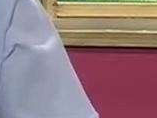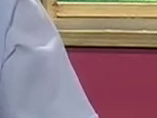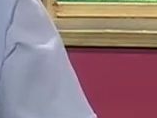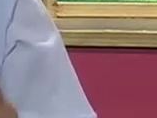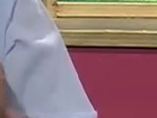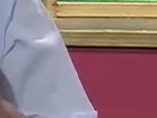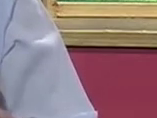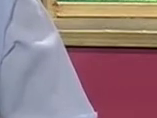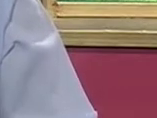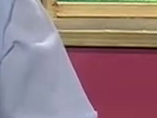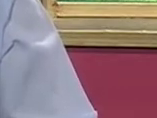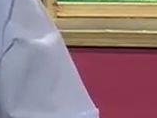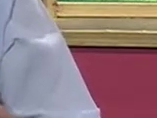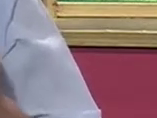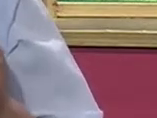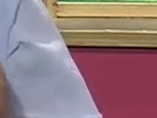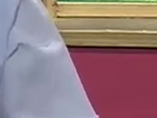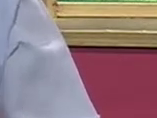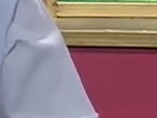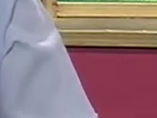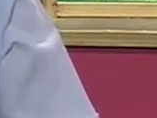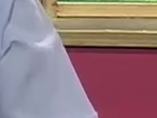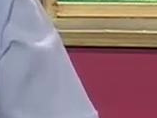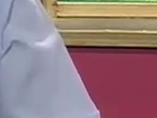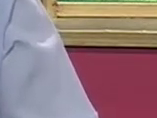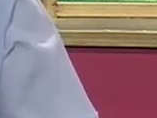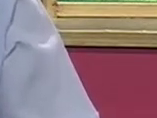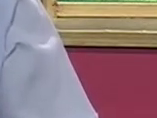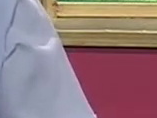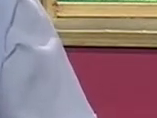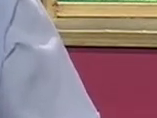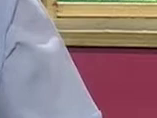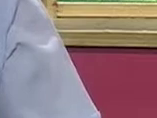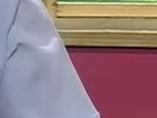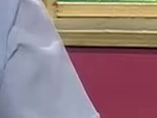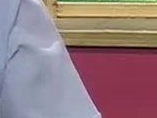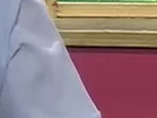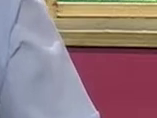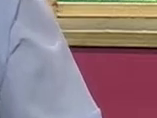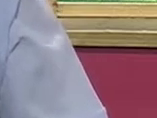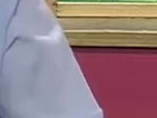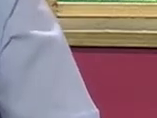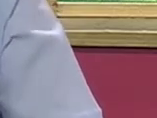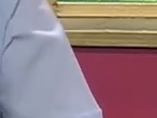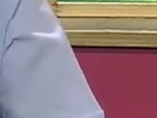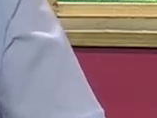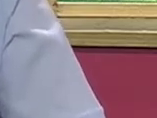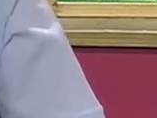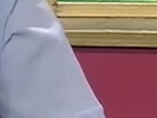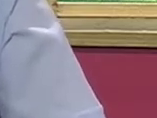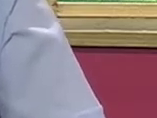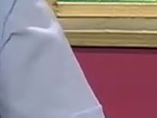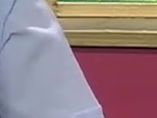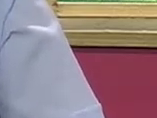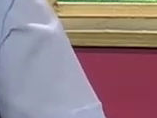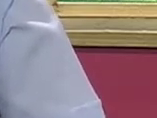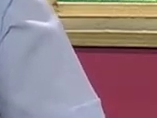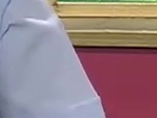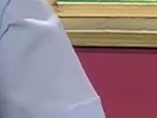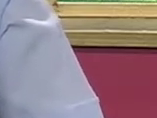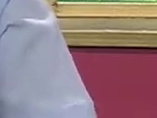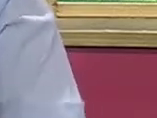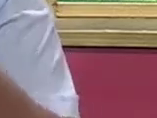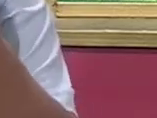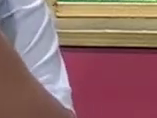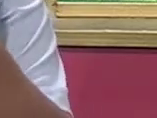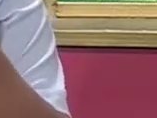apóstoles en la comunión unos con otros en el partimiento del pan y en las oraciones O